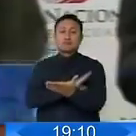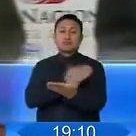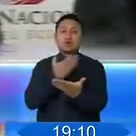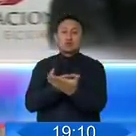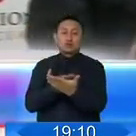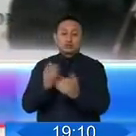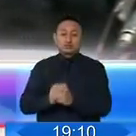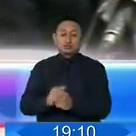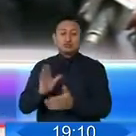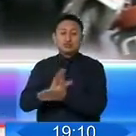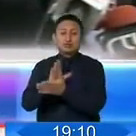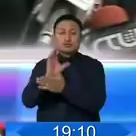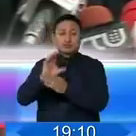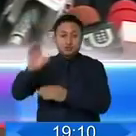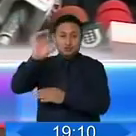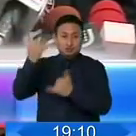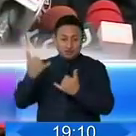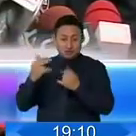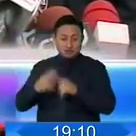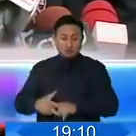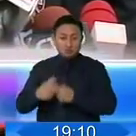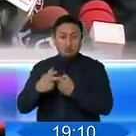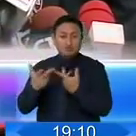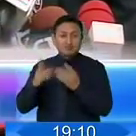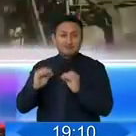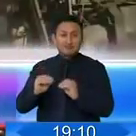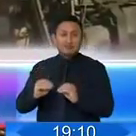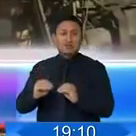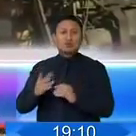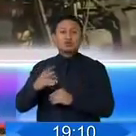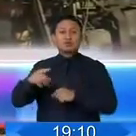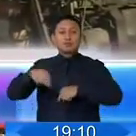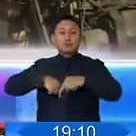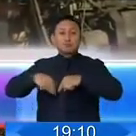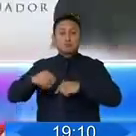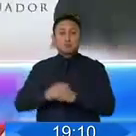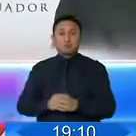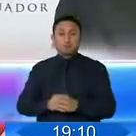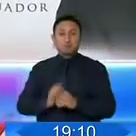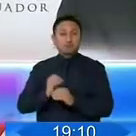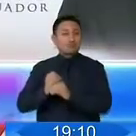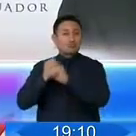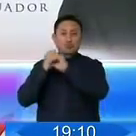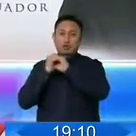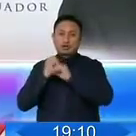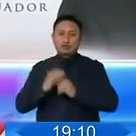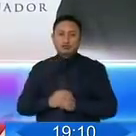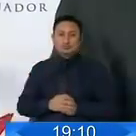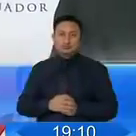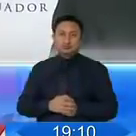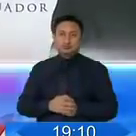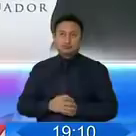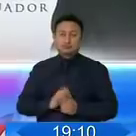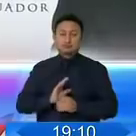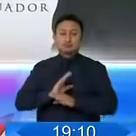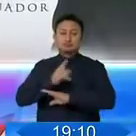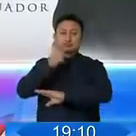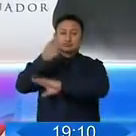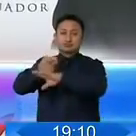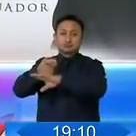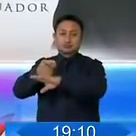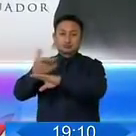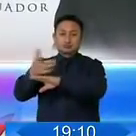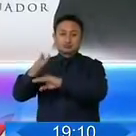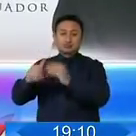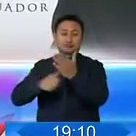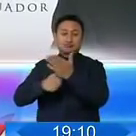que en escuelas y colegios se comience a impartir educación vial de manera obligatoria. Disponiendo al Ministerio